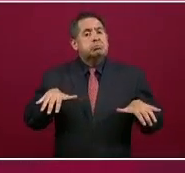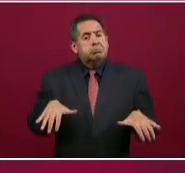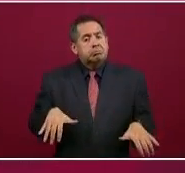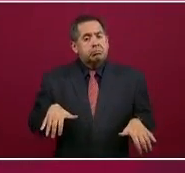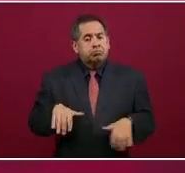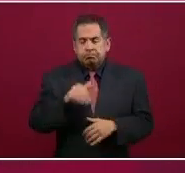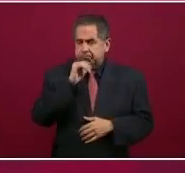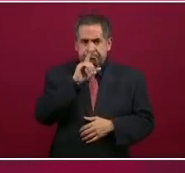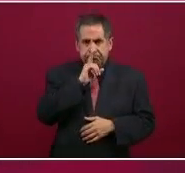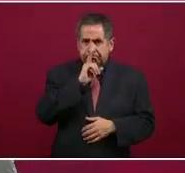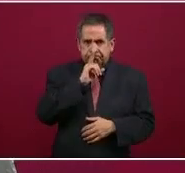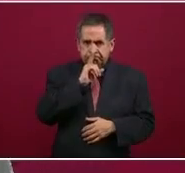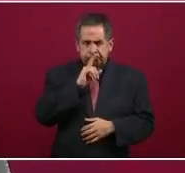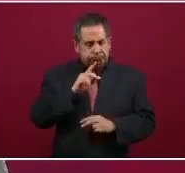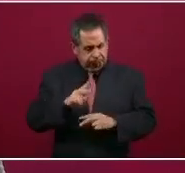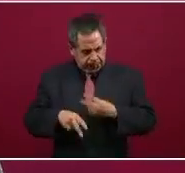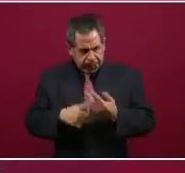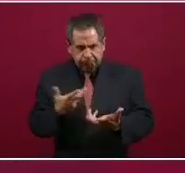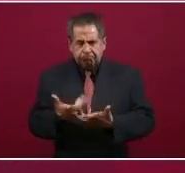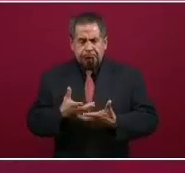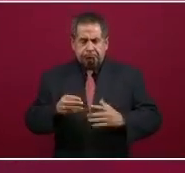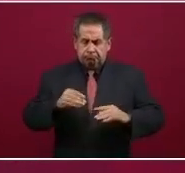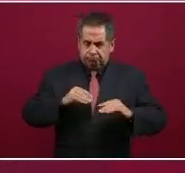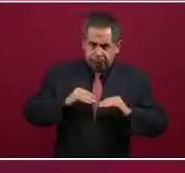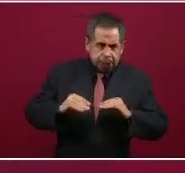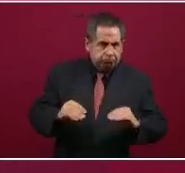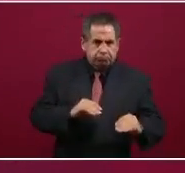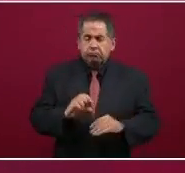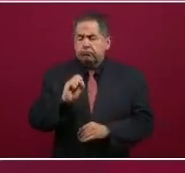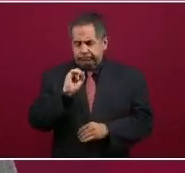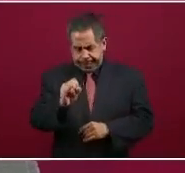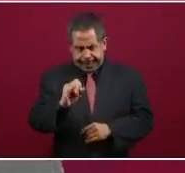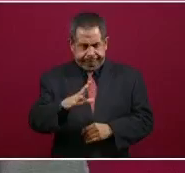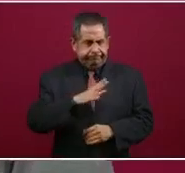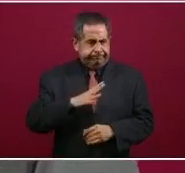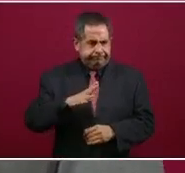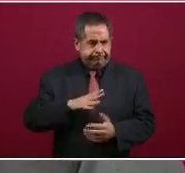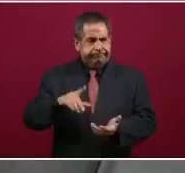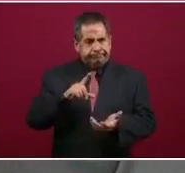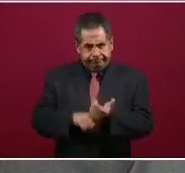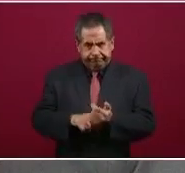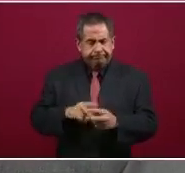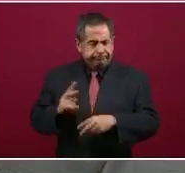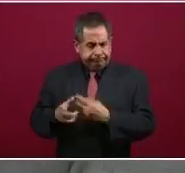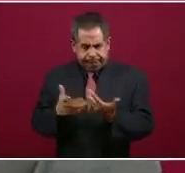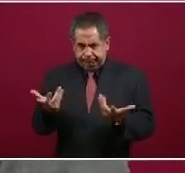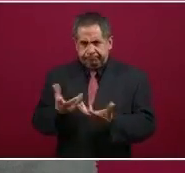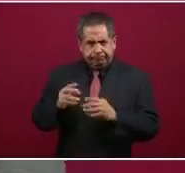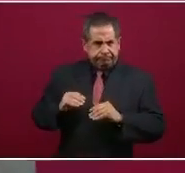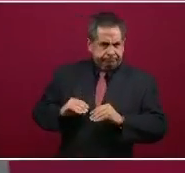cruzados, es decir, que no